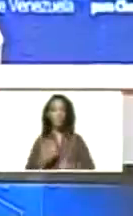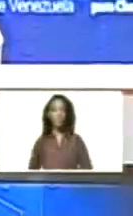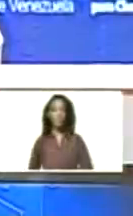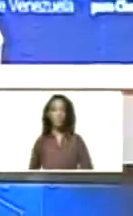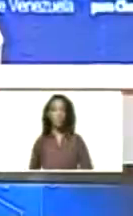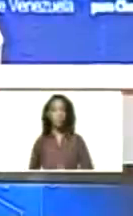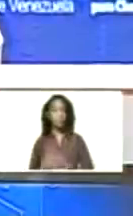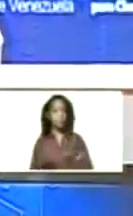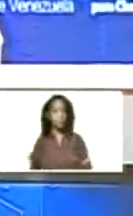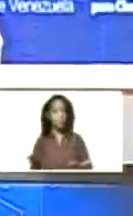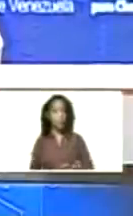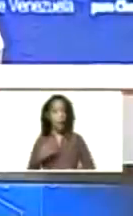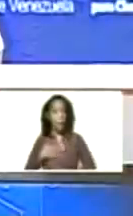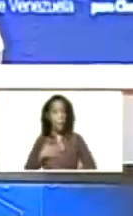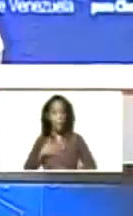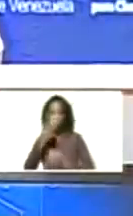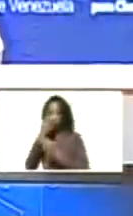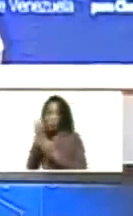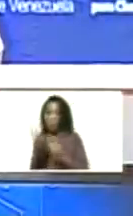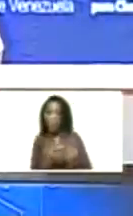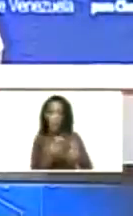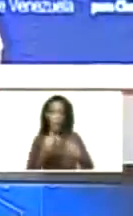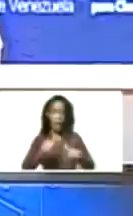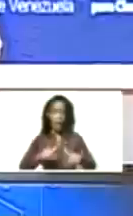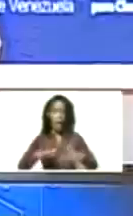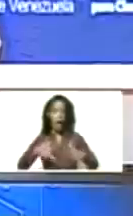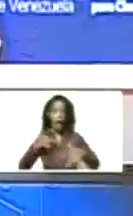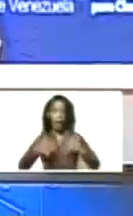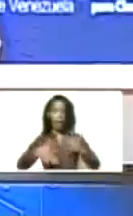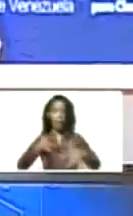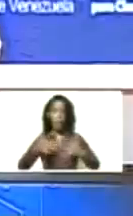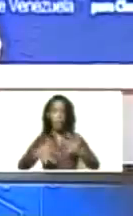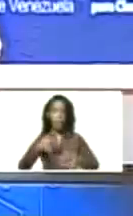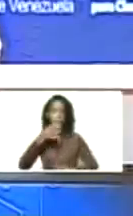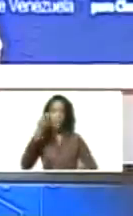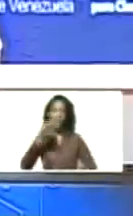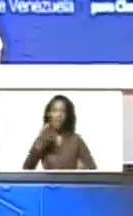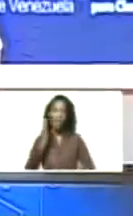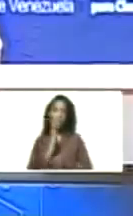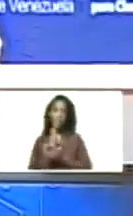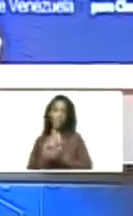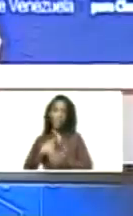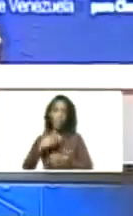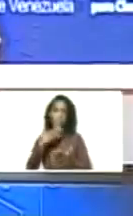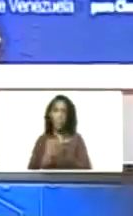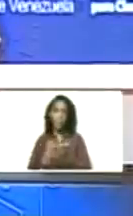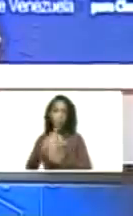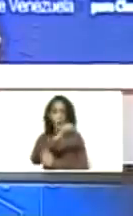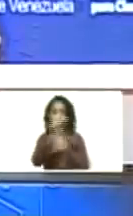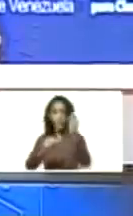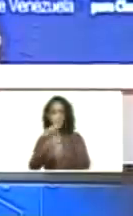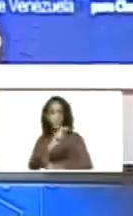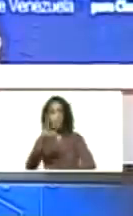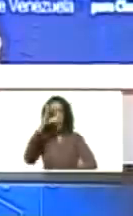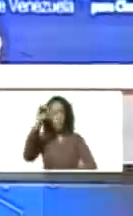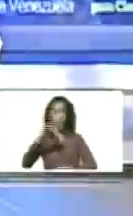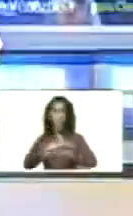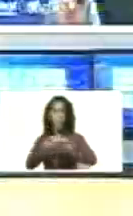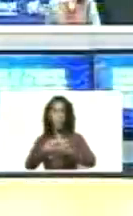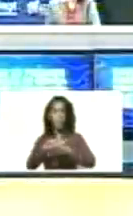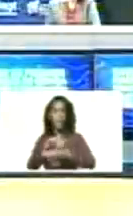que me invitaran a este acto. De verdad, siempre le pido a la vicepresidenta y a la ministra